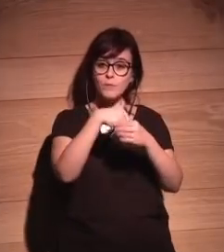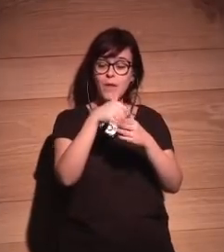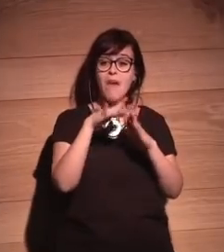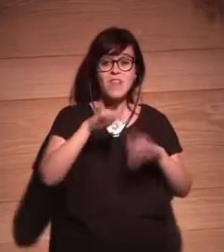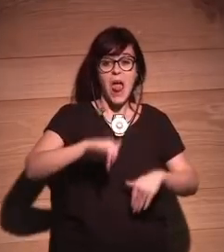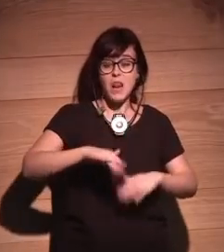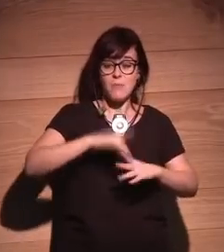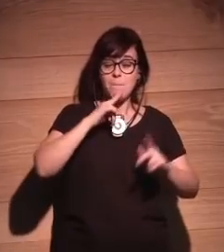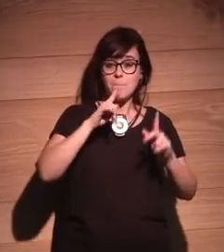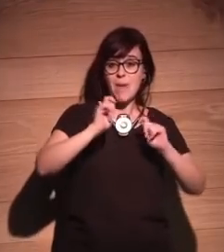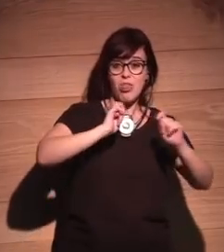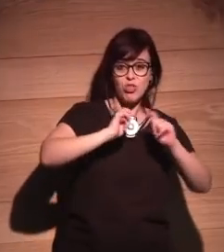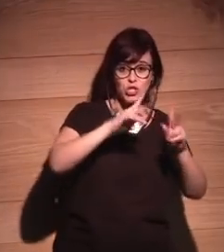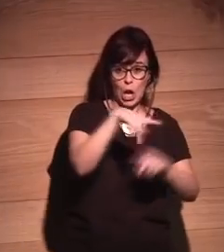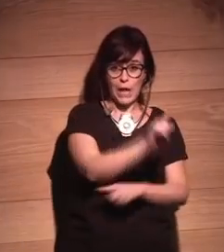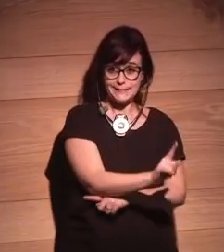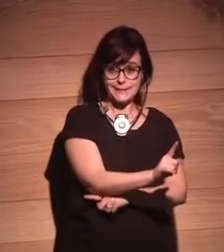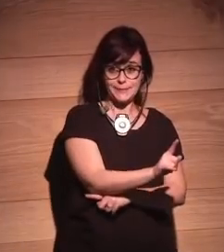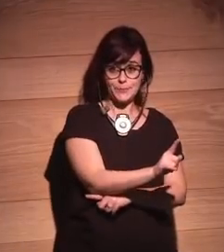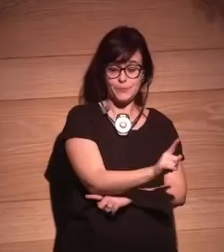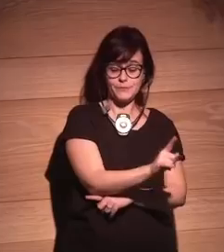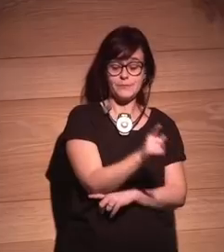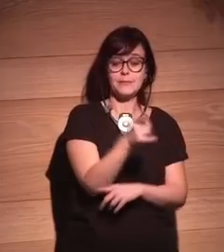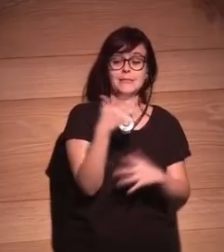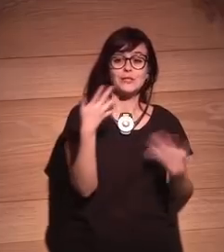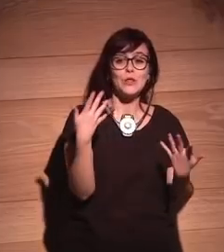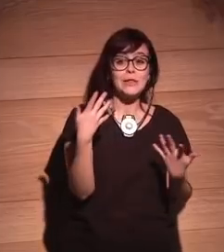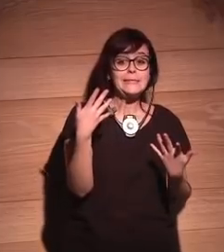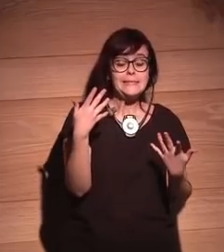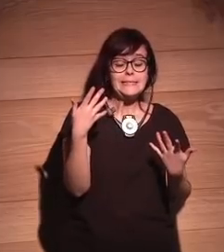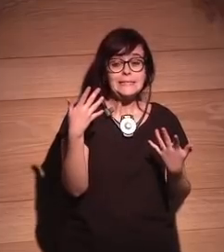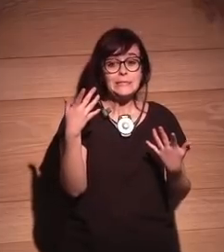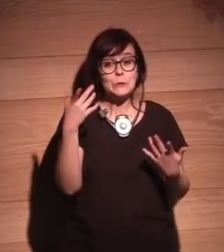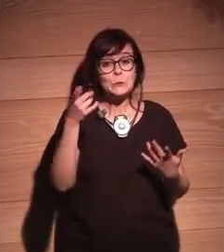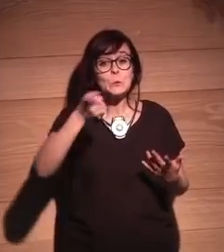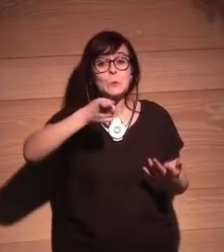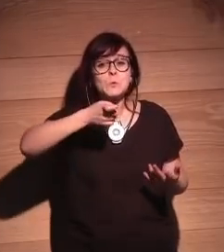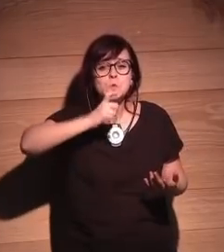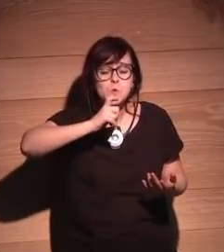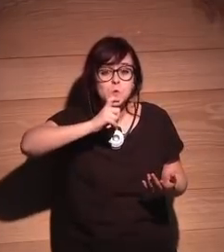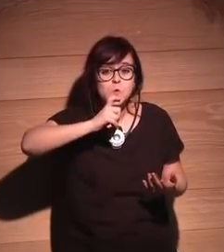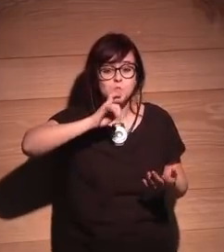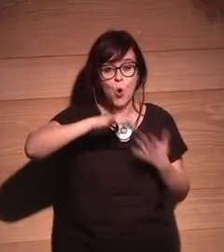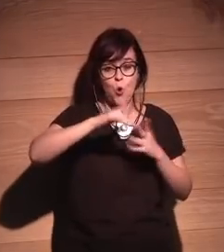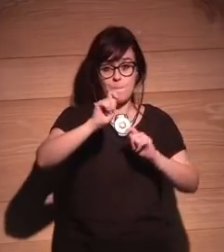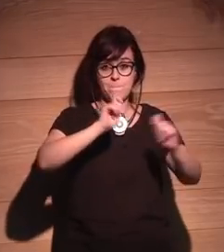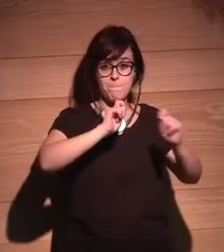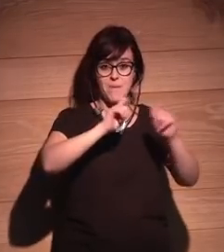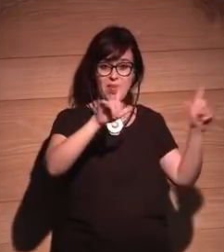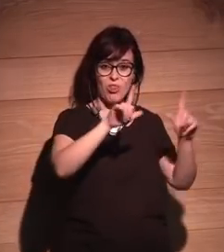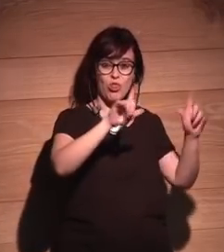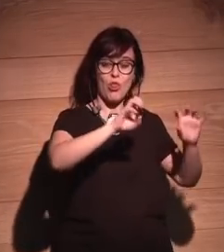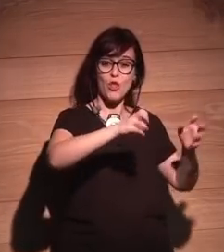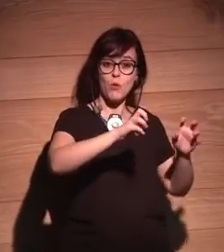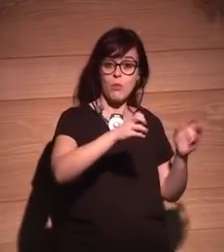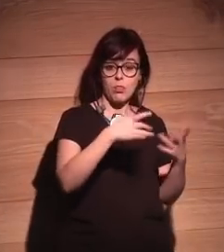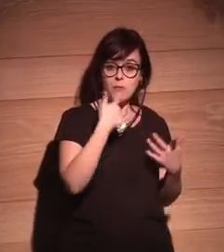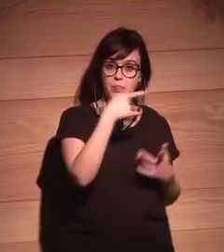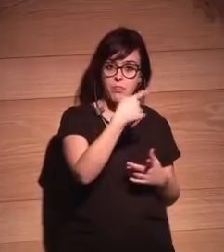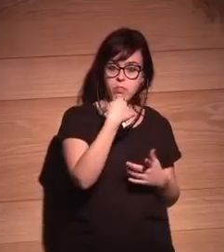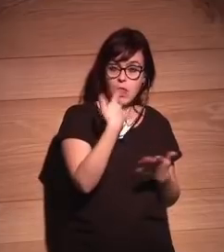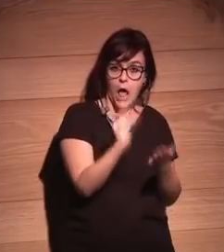los medios, ¿vale? ¿Cómo se puede hacer que un medio de comunicación que en teoría